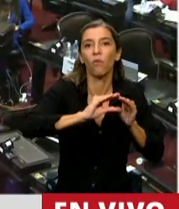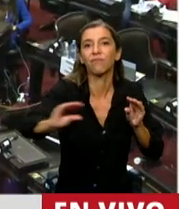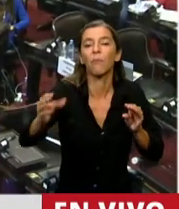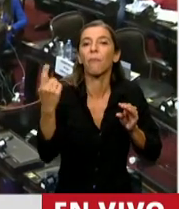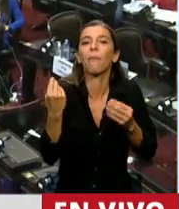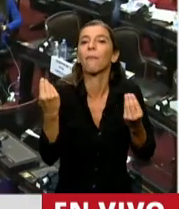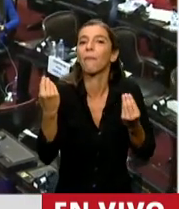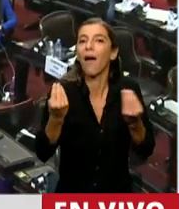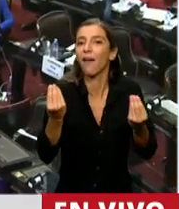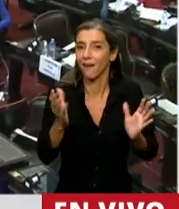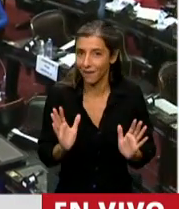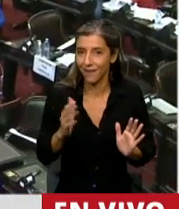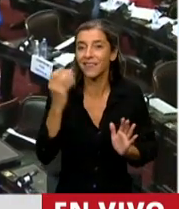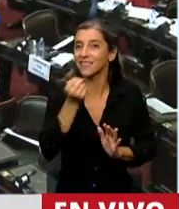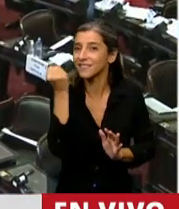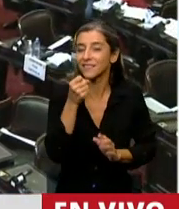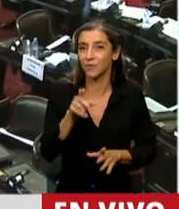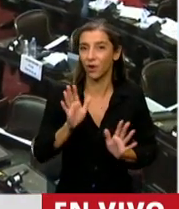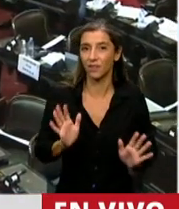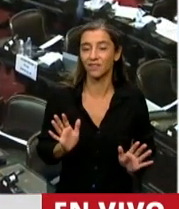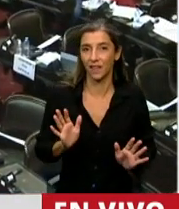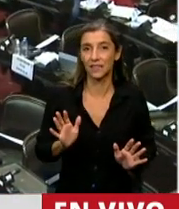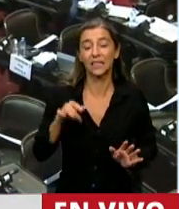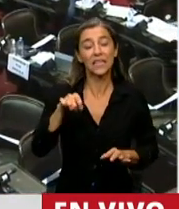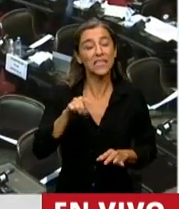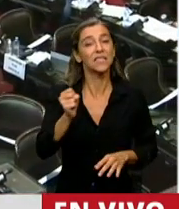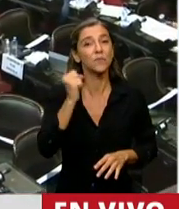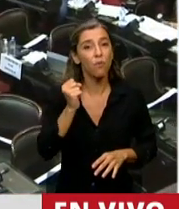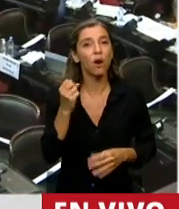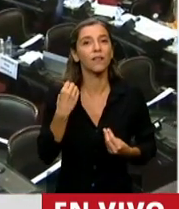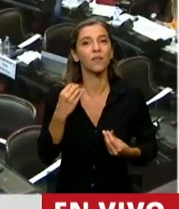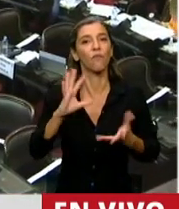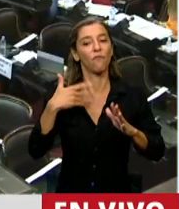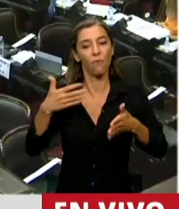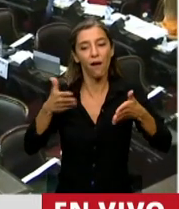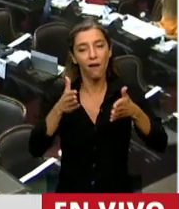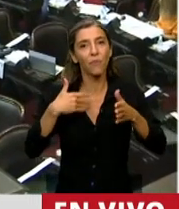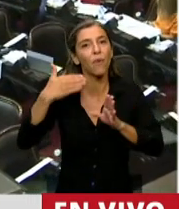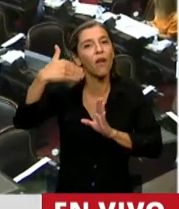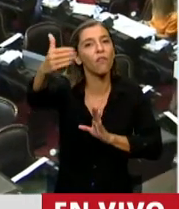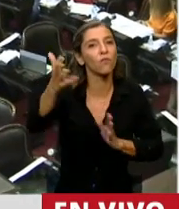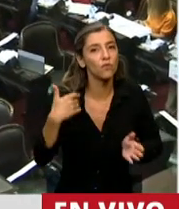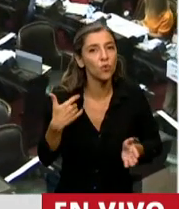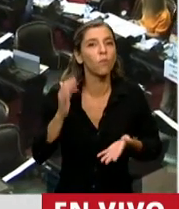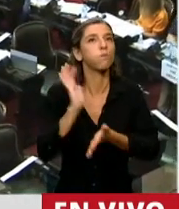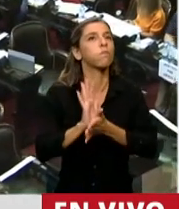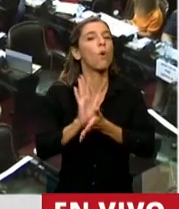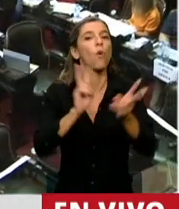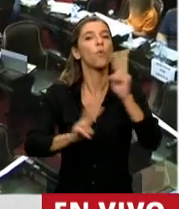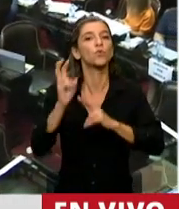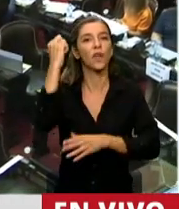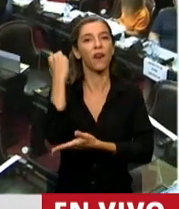muy importante que estemos empezando a recorrer este camino de fortalecer una nueva institucionalidad democrática de nuestra economía con